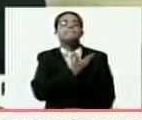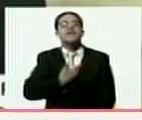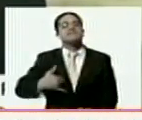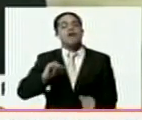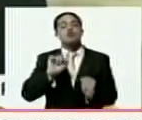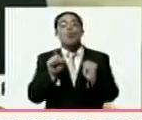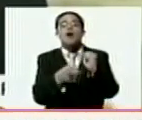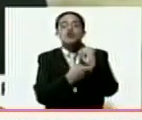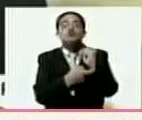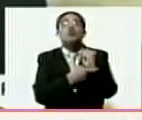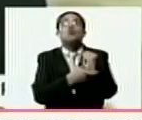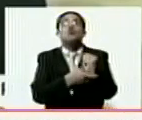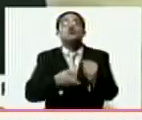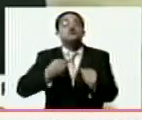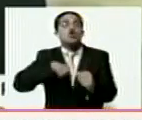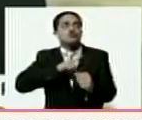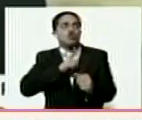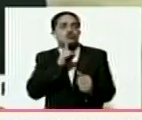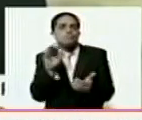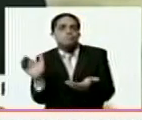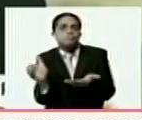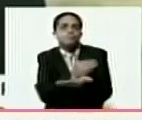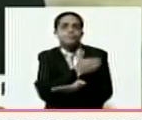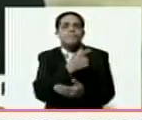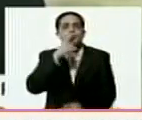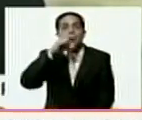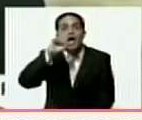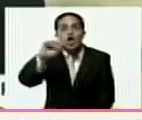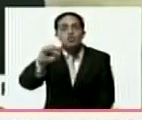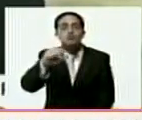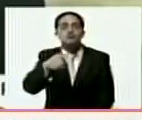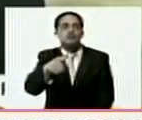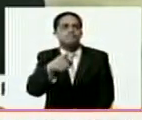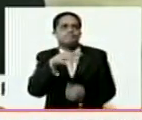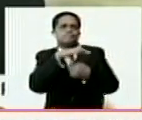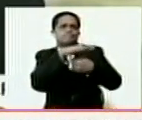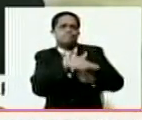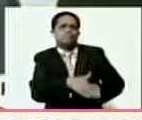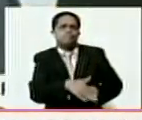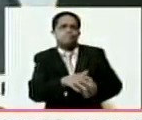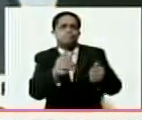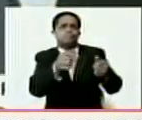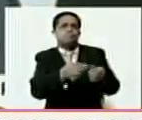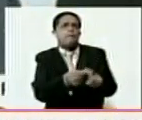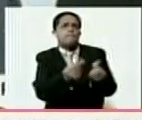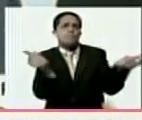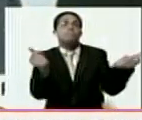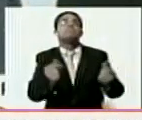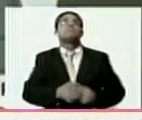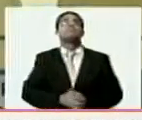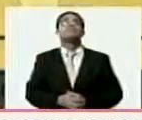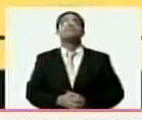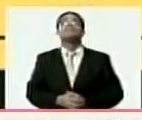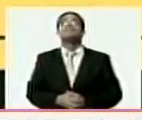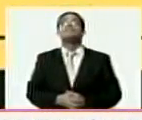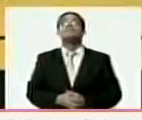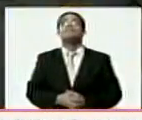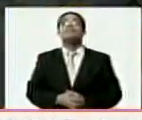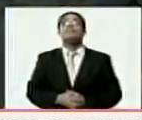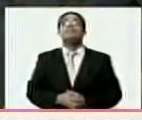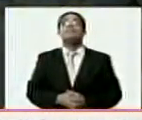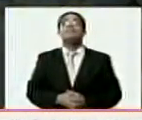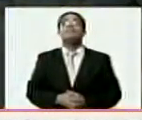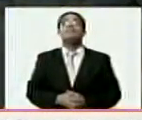Guaidó, terminaremos con la tiranía de Nicolás Maduro, se la aplastará y se le destruirá. Mauricio Claver Carón.